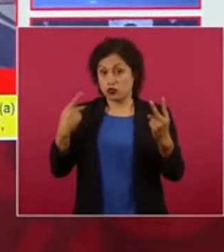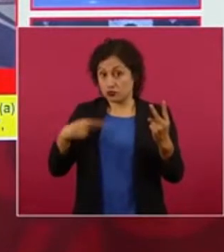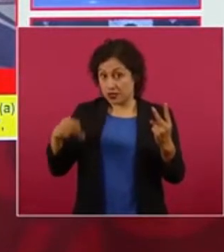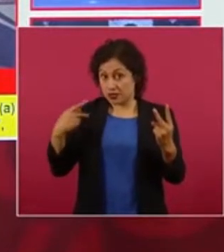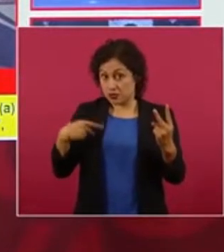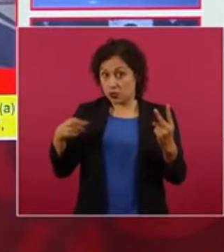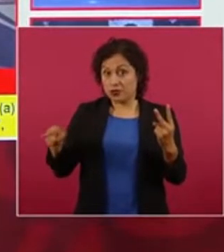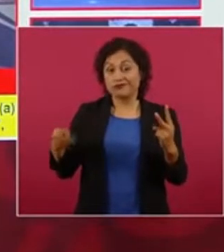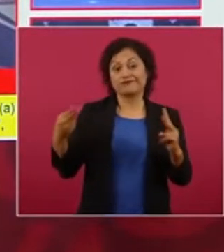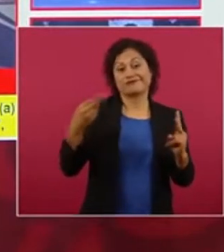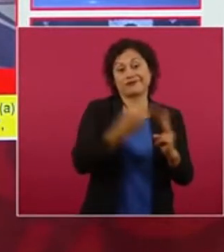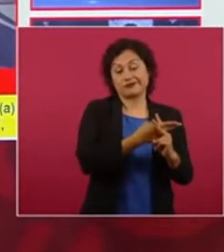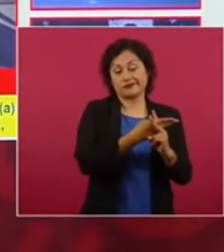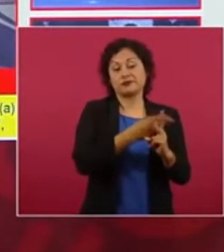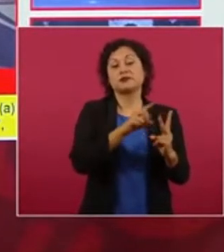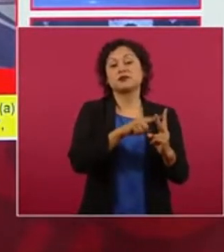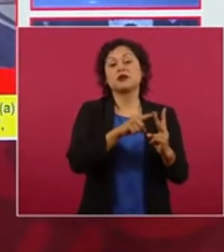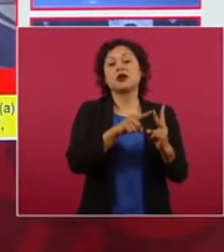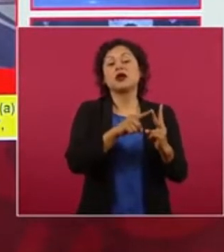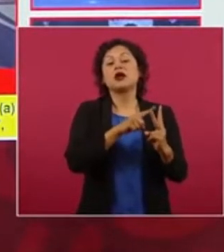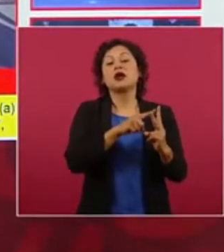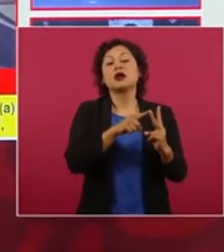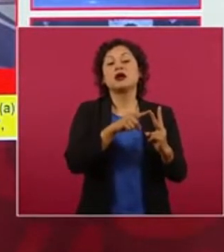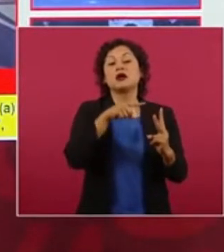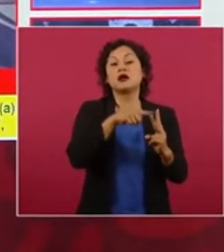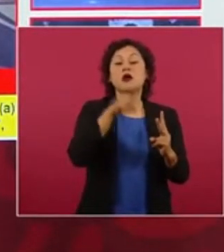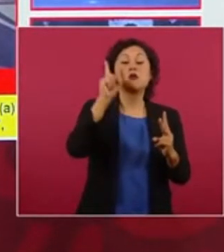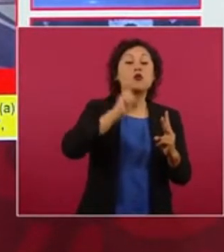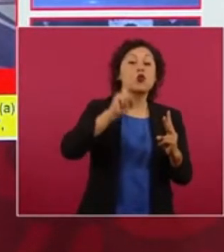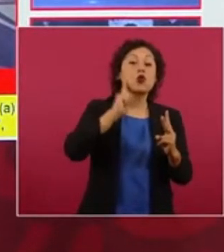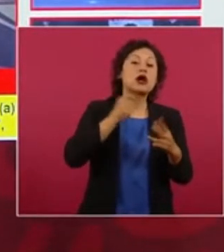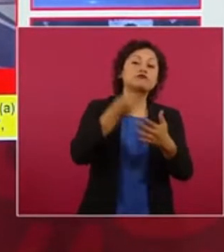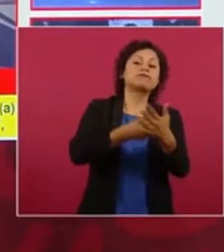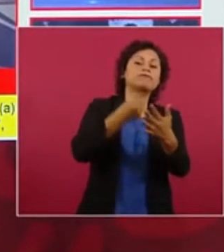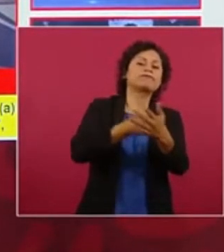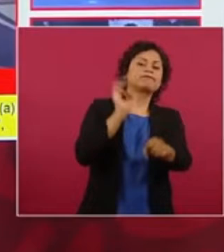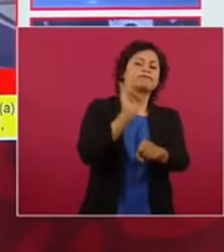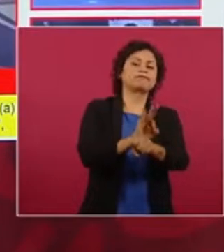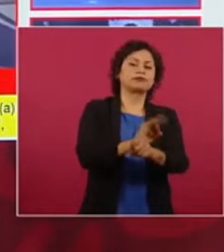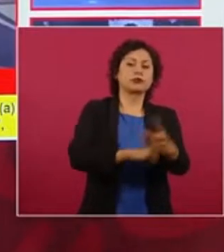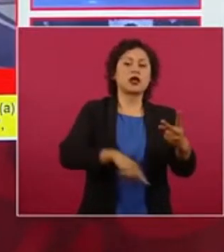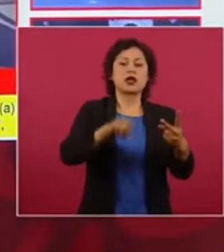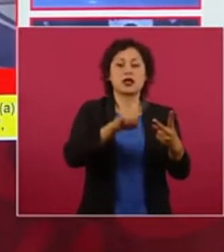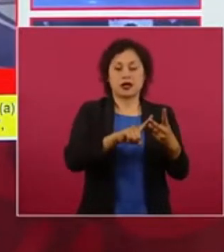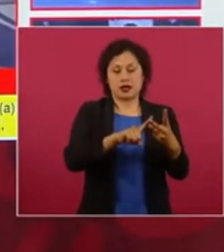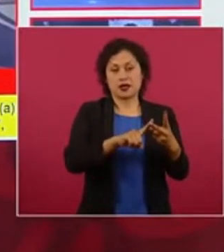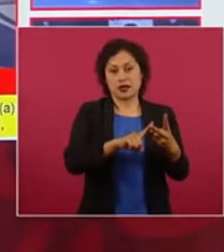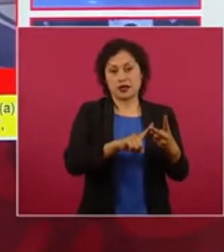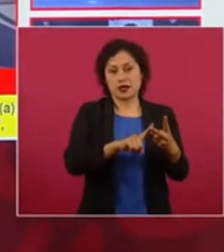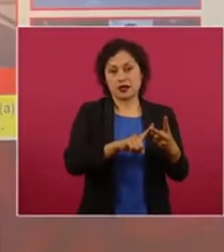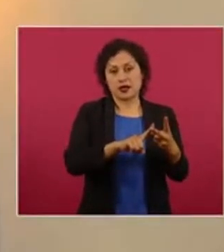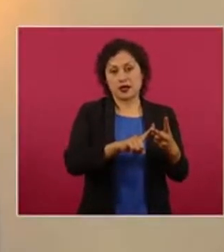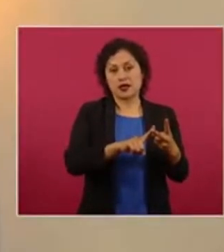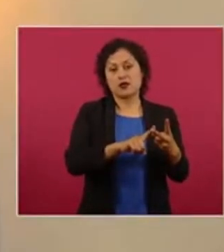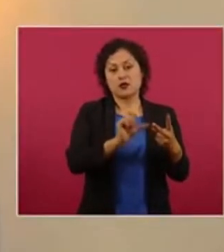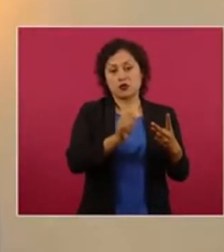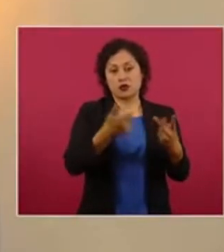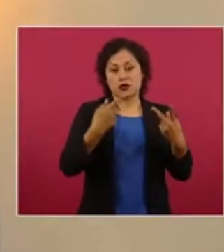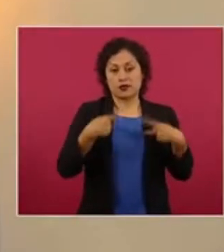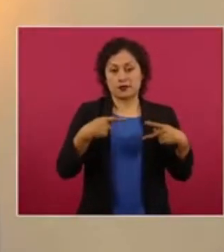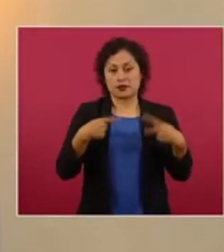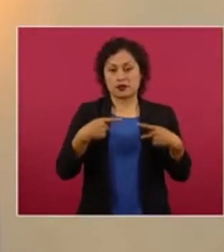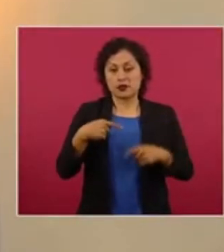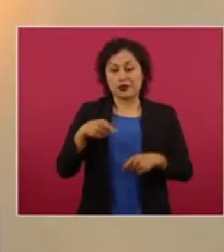entre ellas una activista feminista y dos personas lesionados. Es el cuarto probable